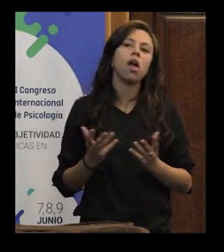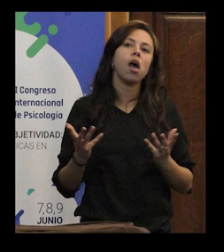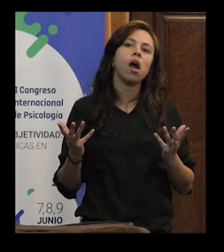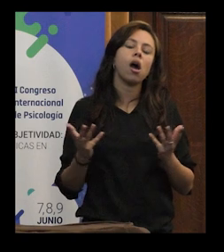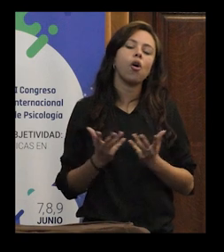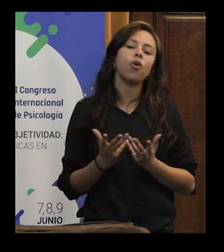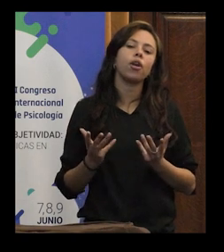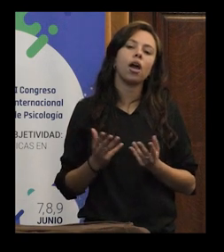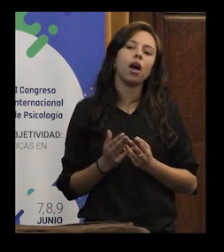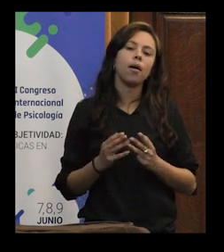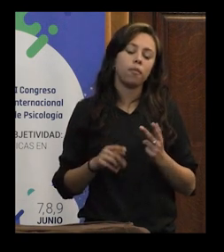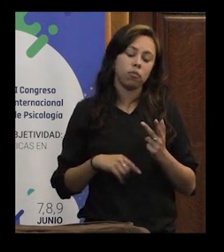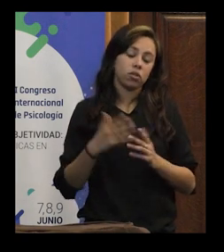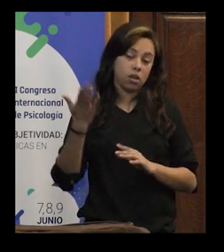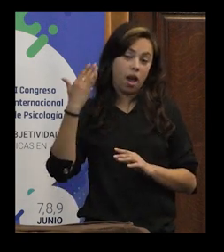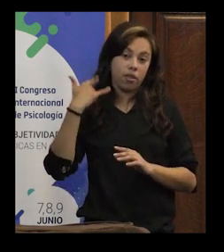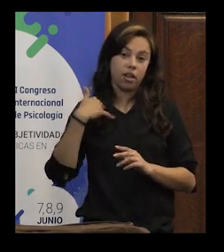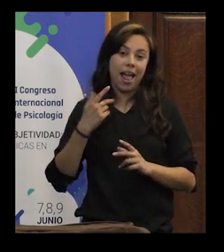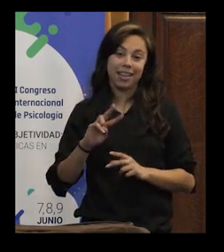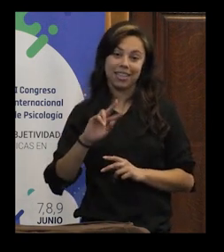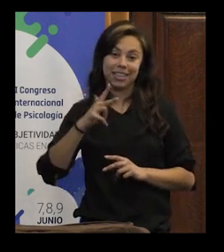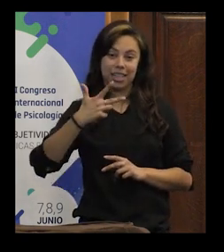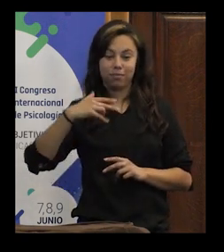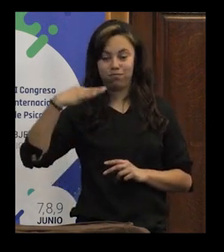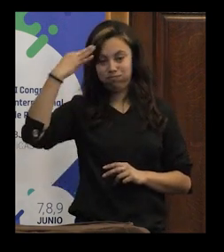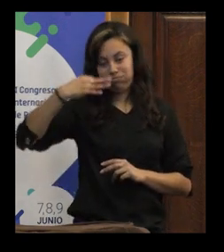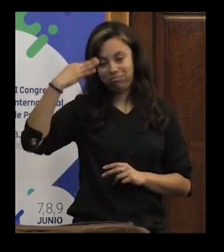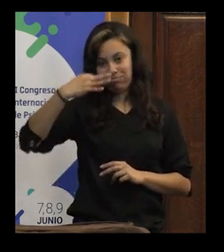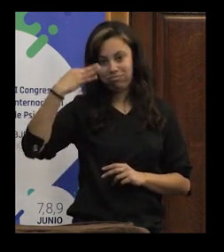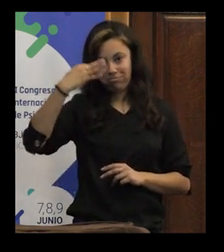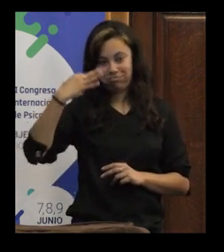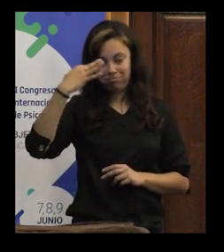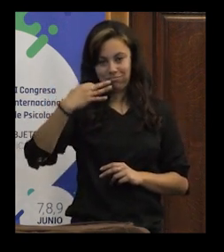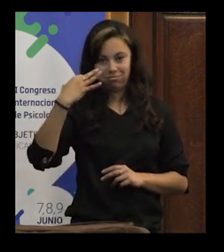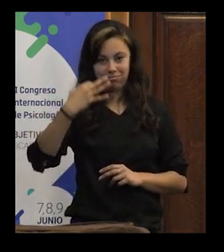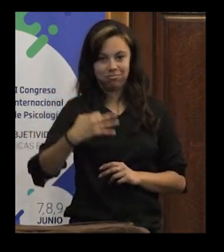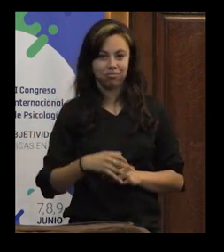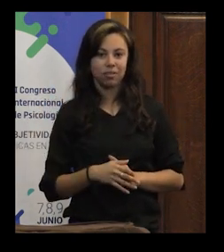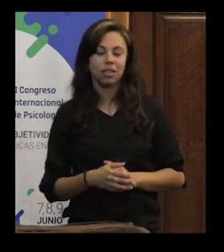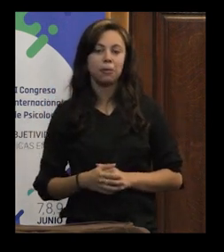sobre la edición del genoma humano. Preciso de un poquito de agua.